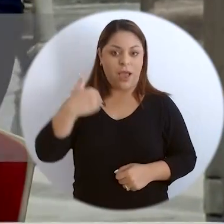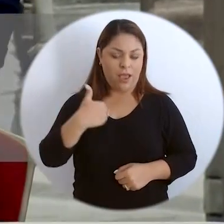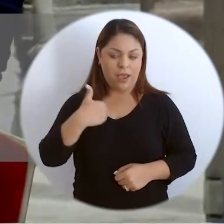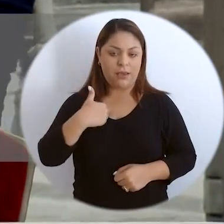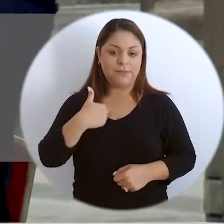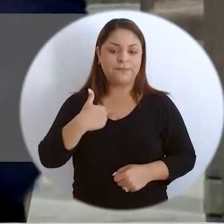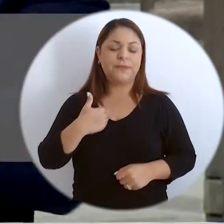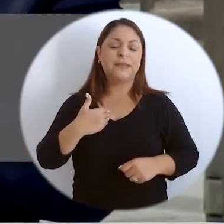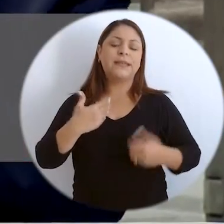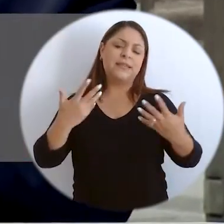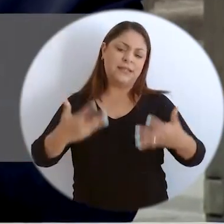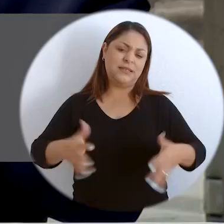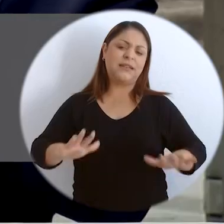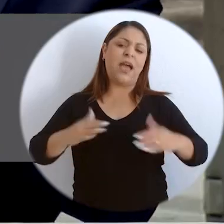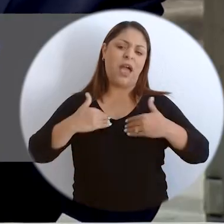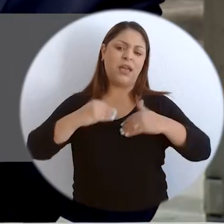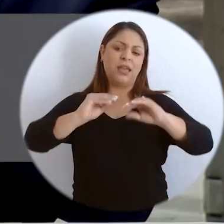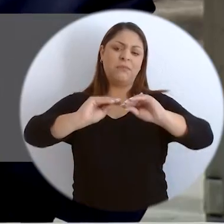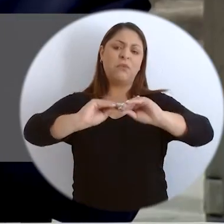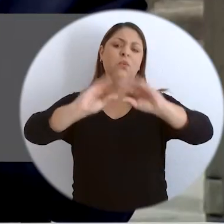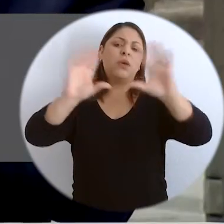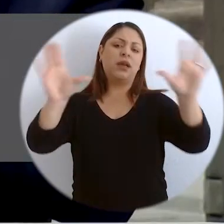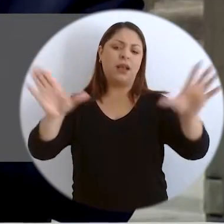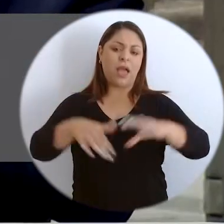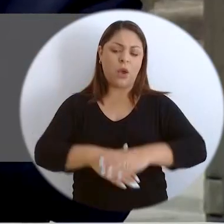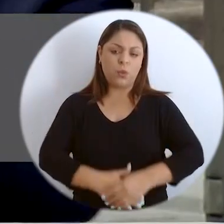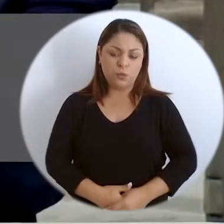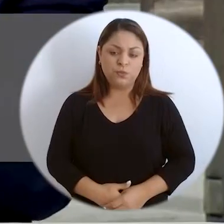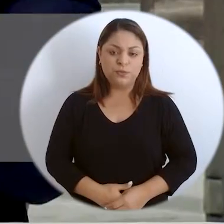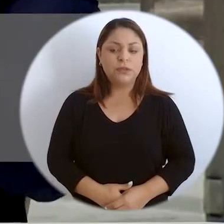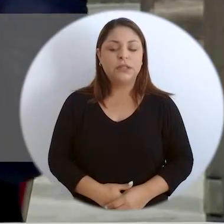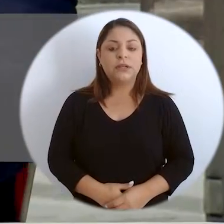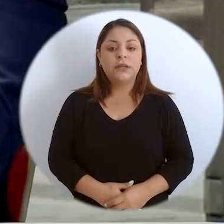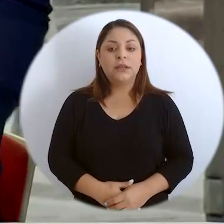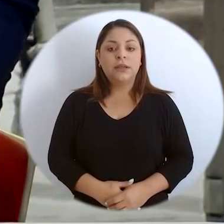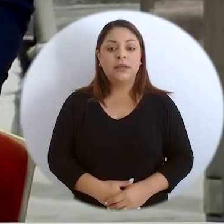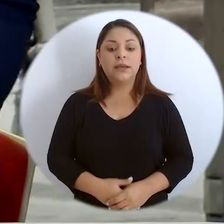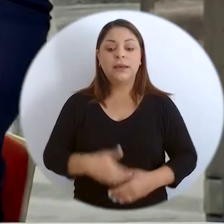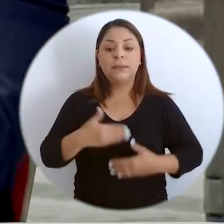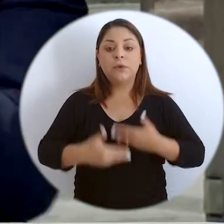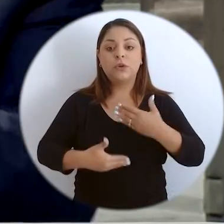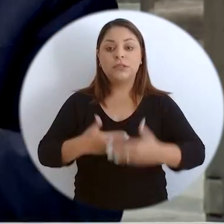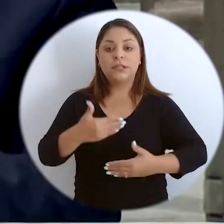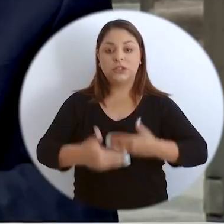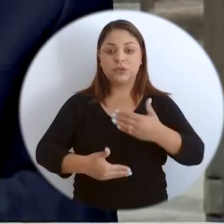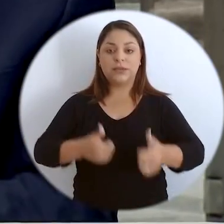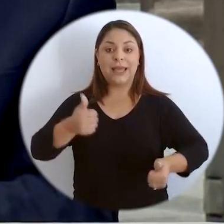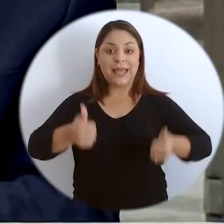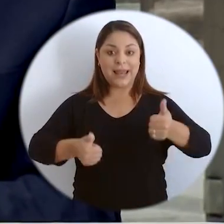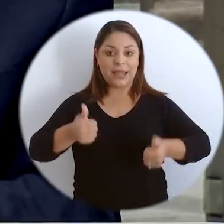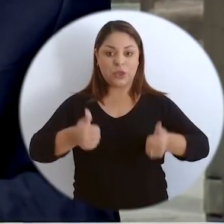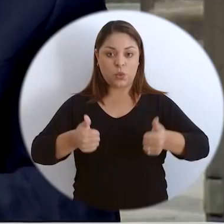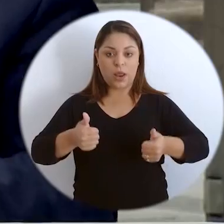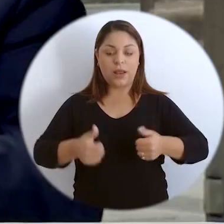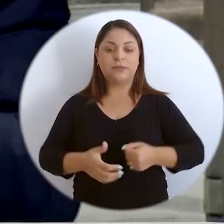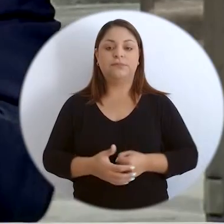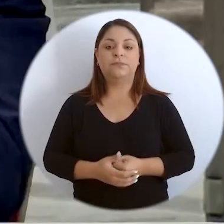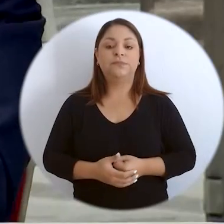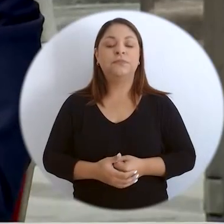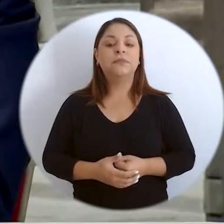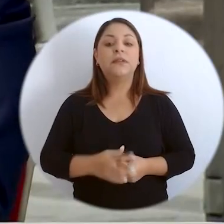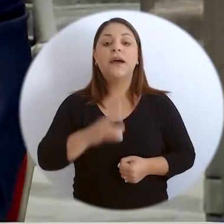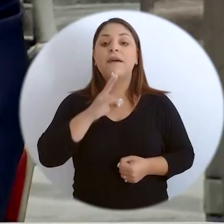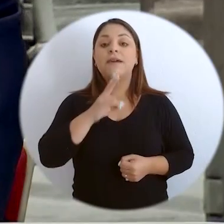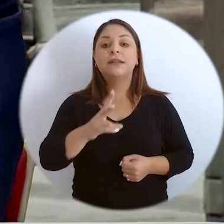embargo, la centralización, que en la práctica es lo que hemos visto, entonces